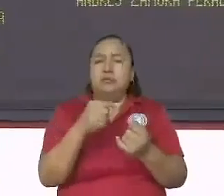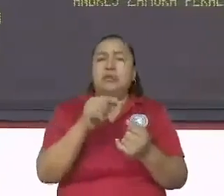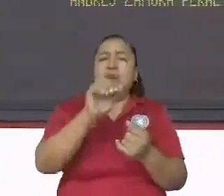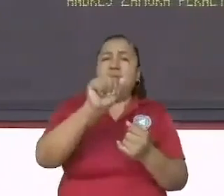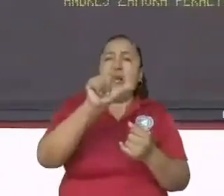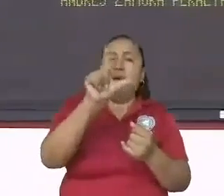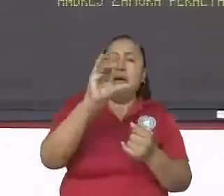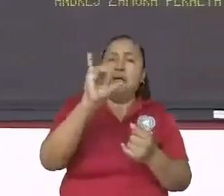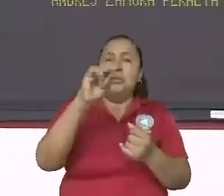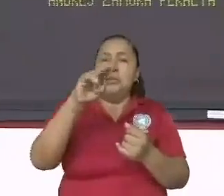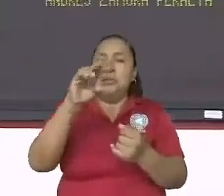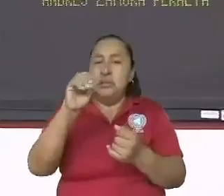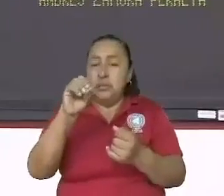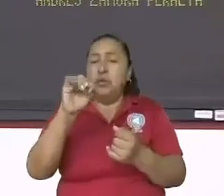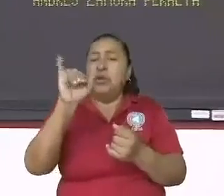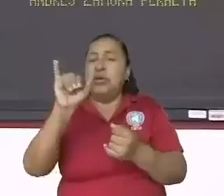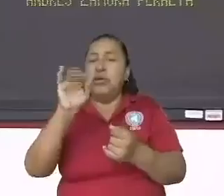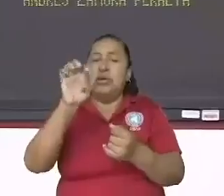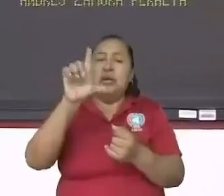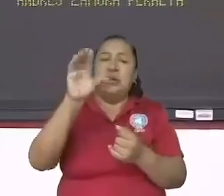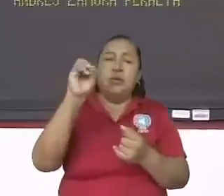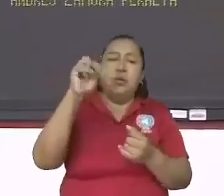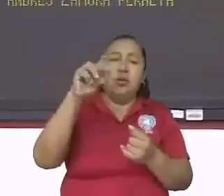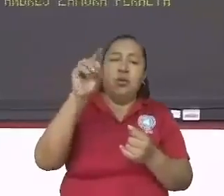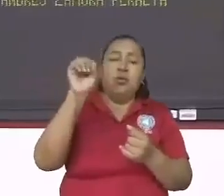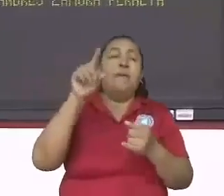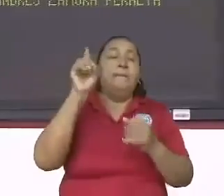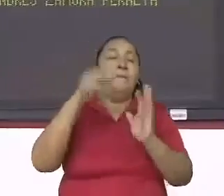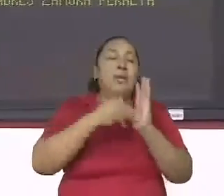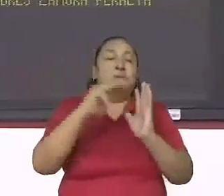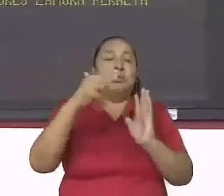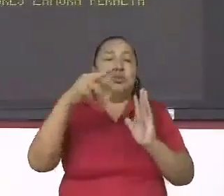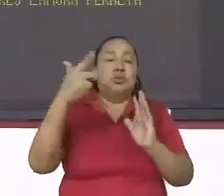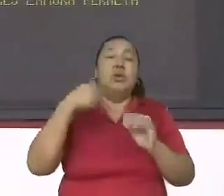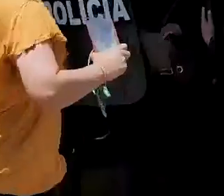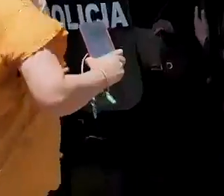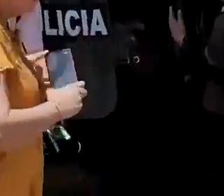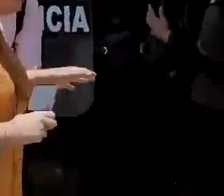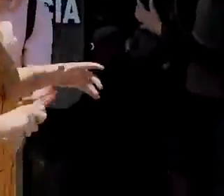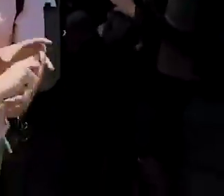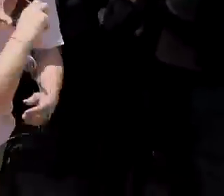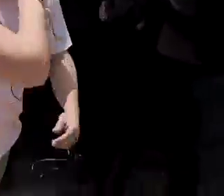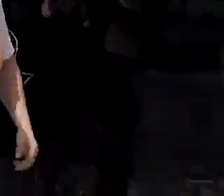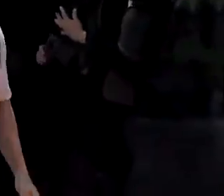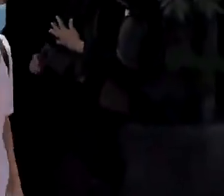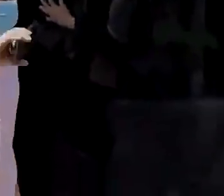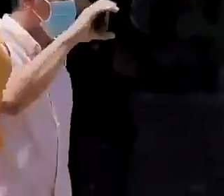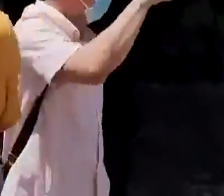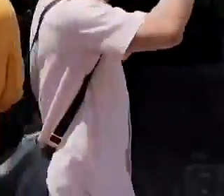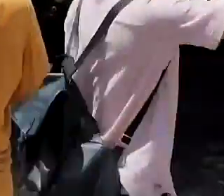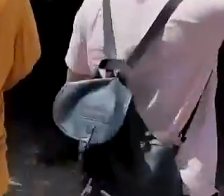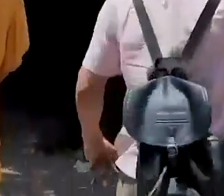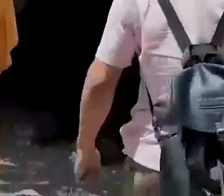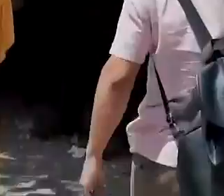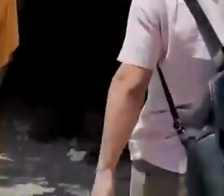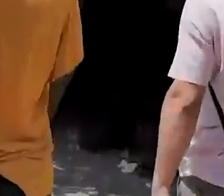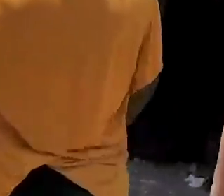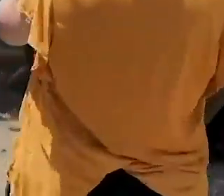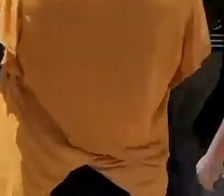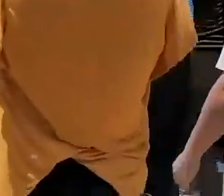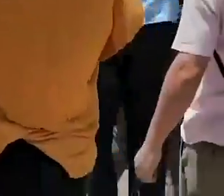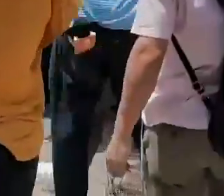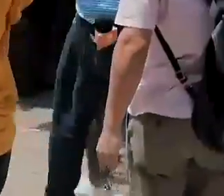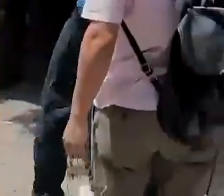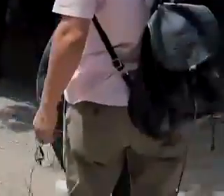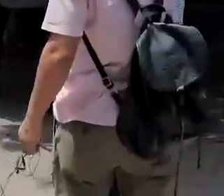audiovisuales que aporten a una cultura de paz y bienestar de la nación que en el contexto de persecución y represión que